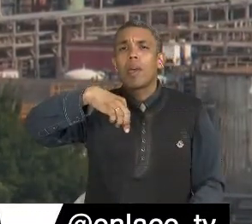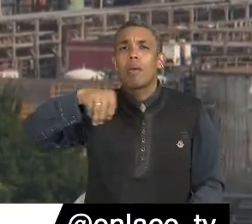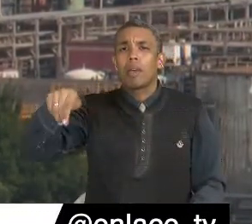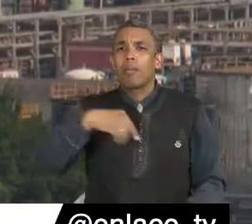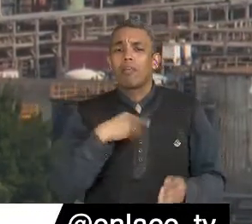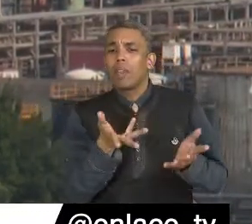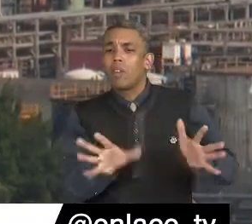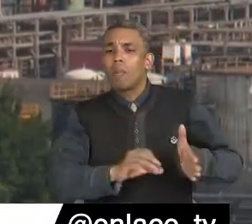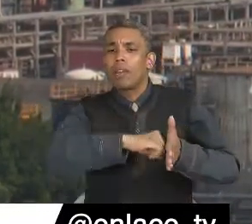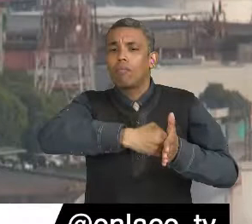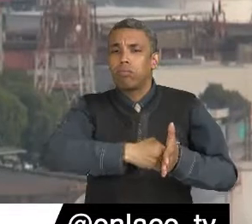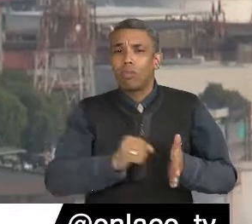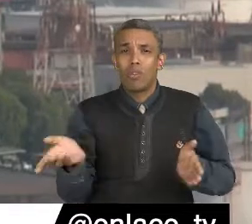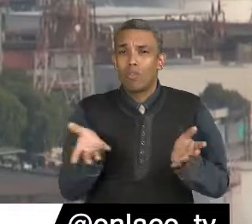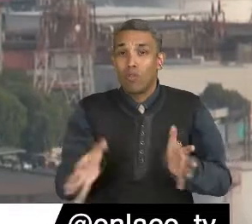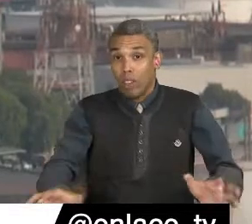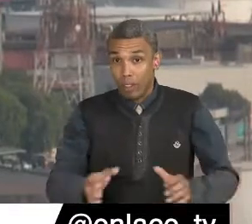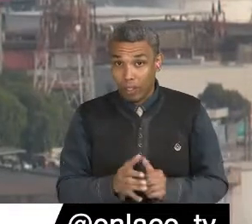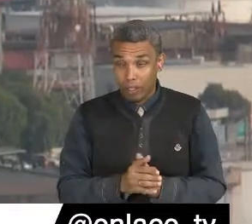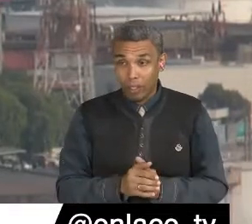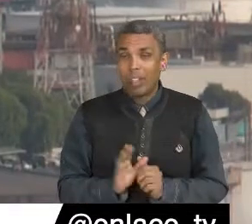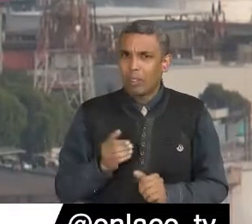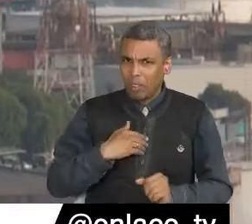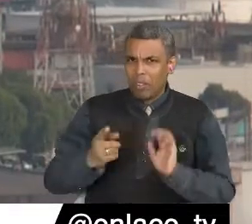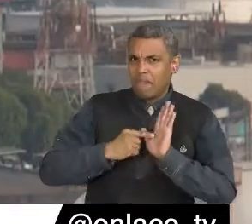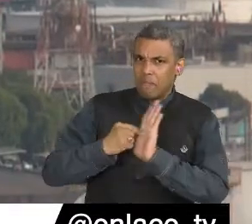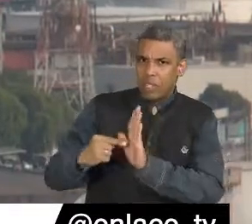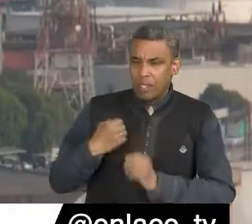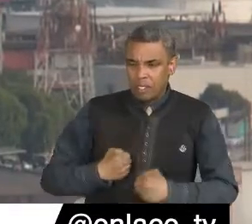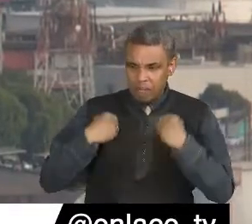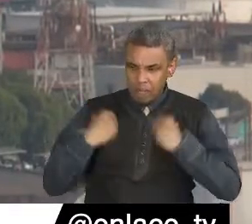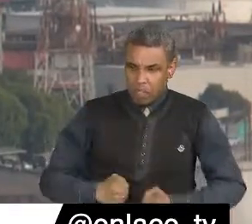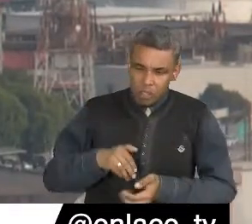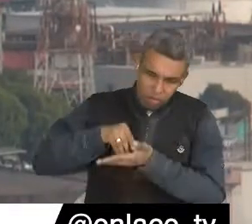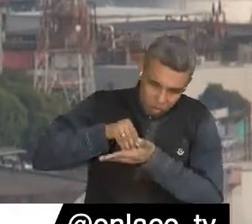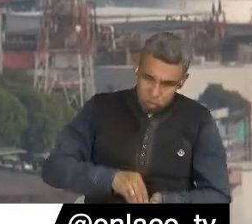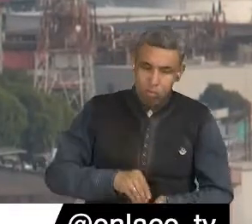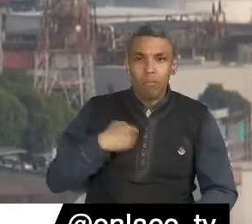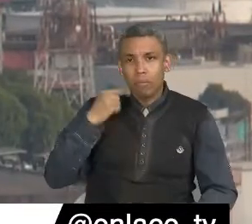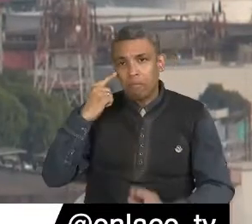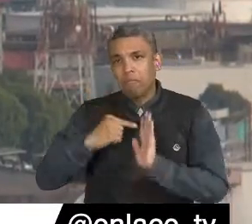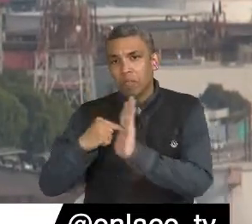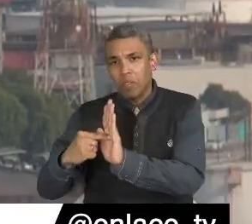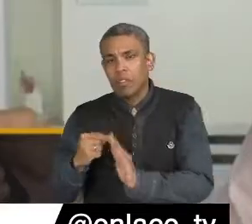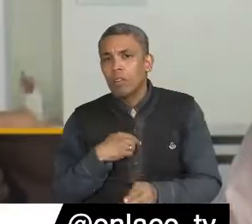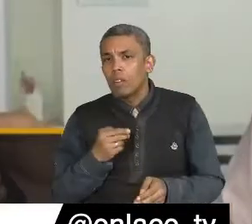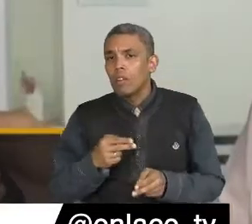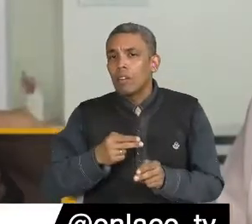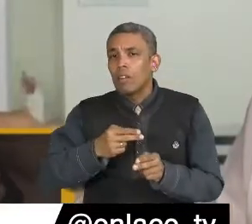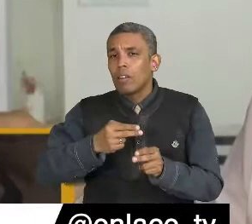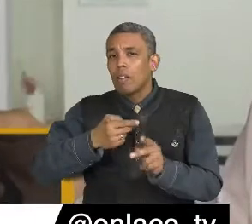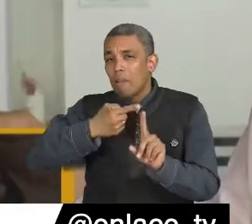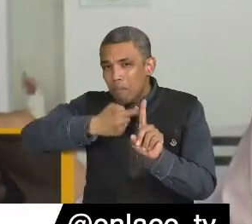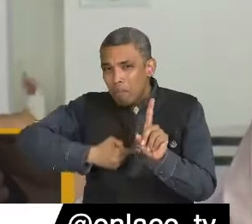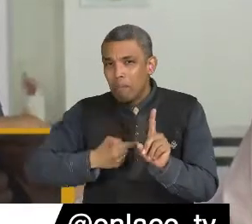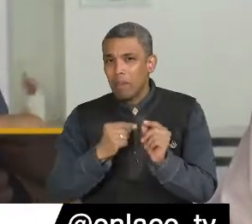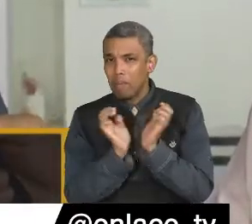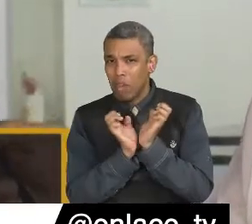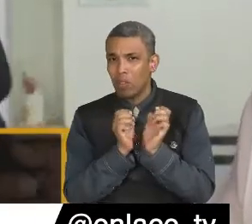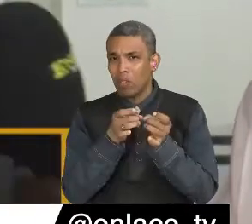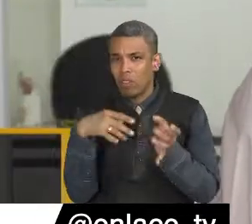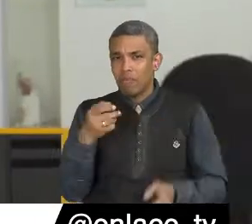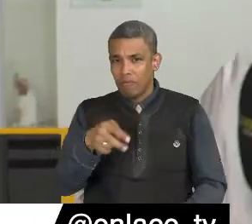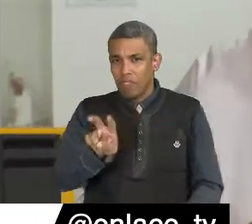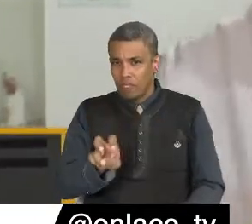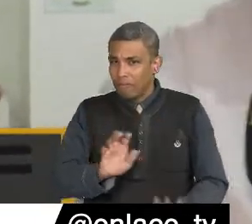modernización. Entonces, Barranca Bermeja prepara su primer movilización, que es el próximo 17 de mayo del presente